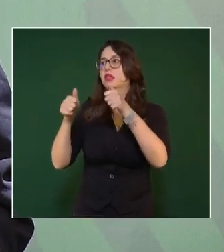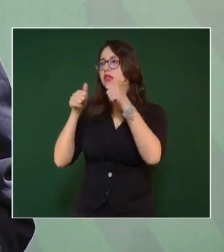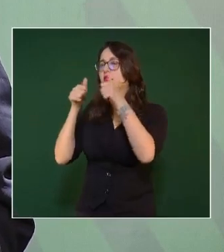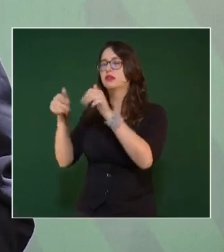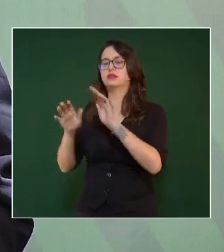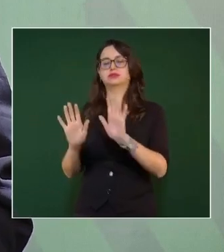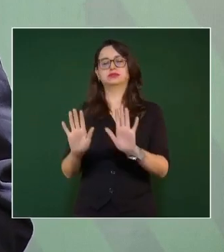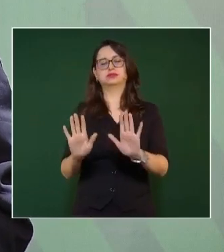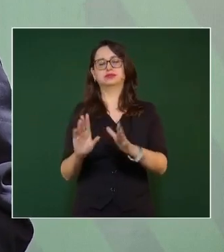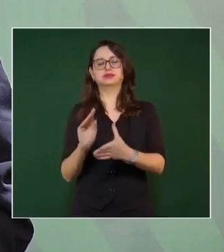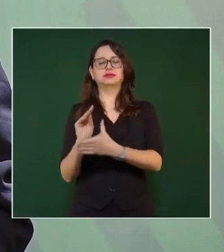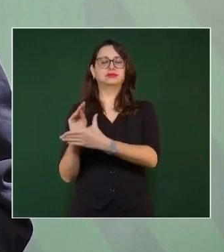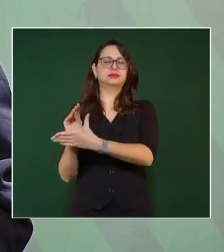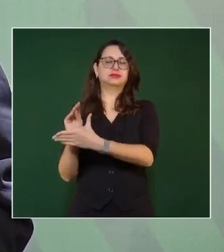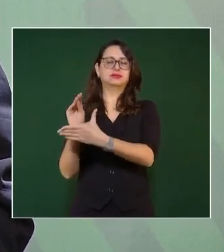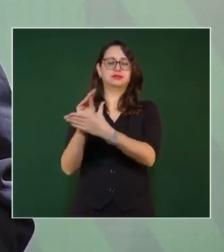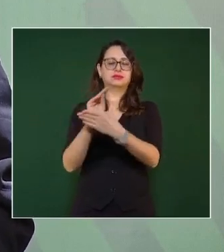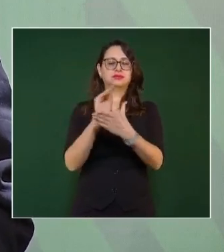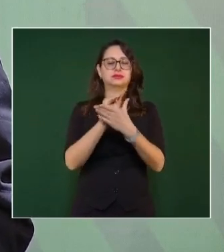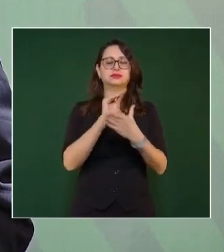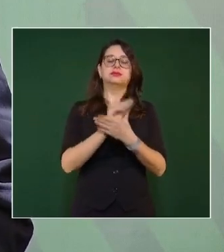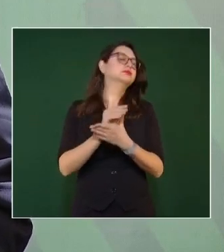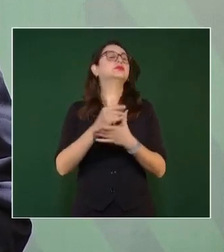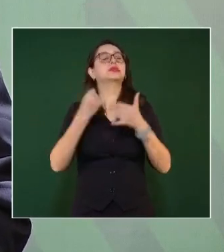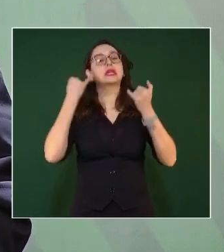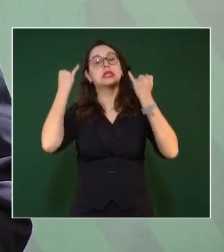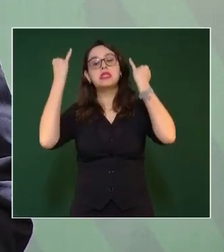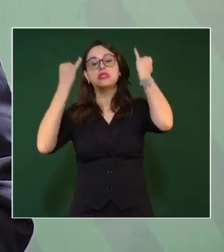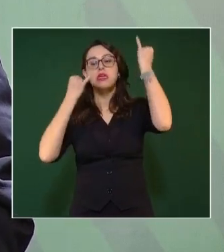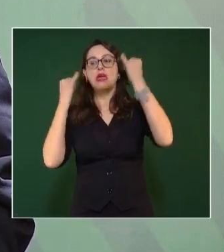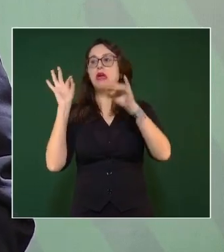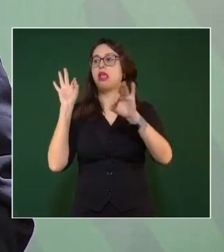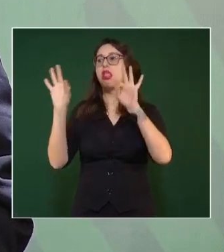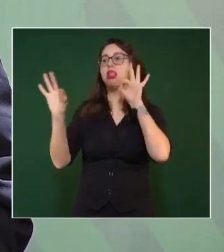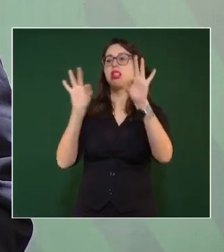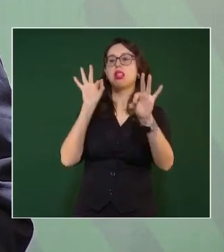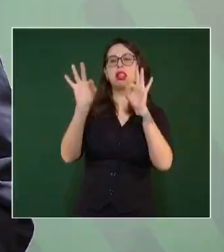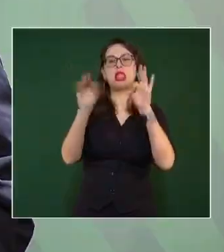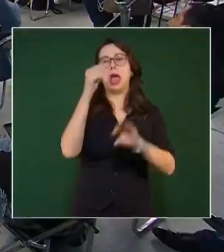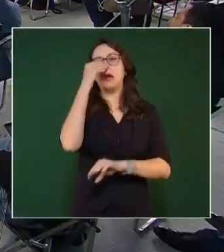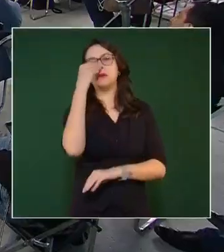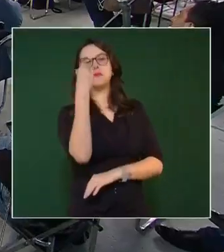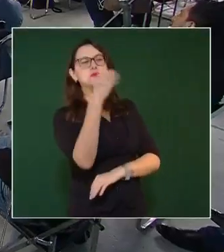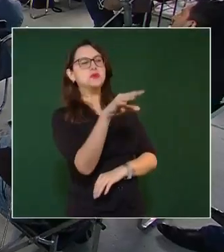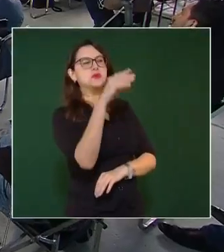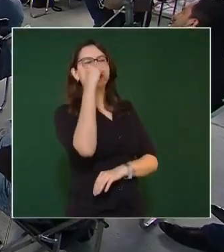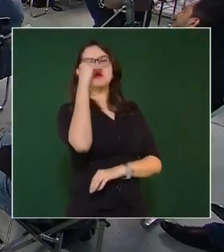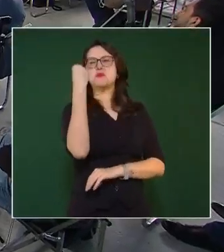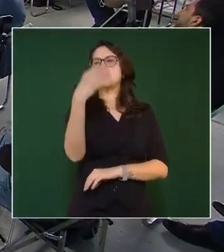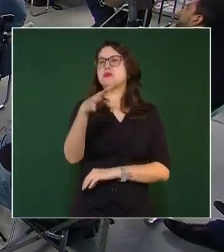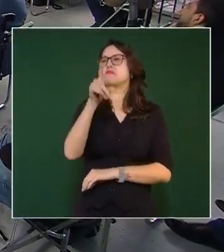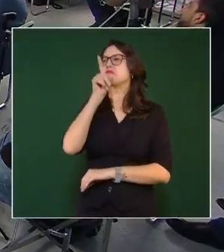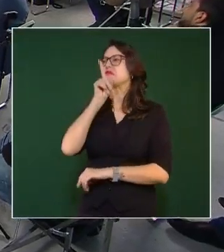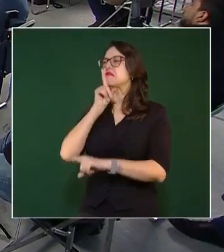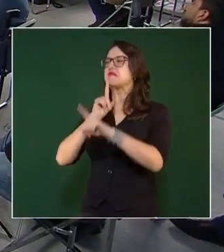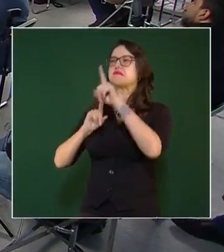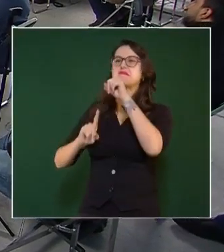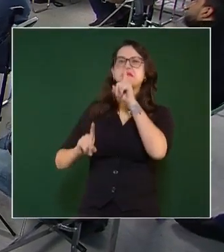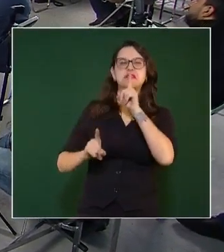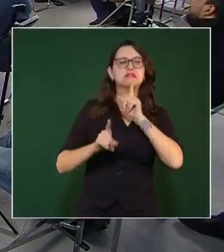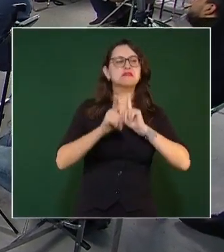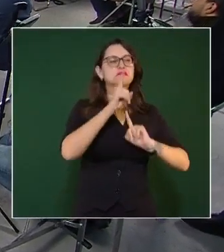a denuncias sin fundamentos, a calumnias, a